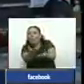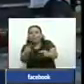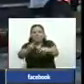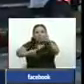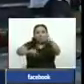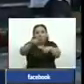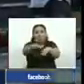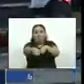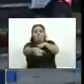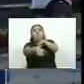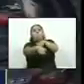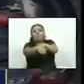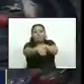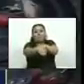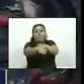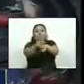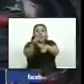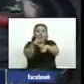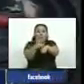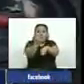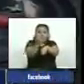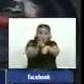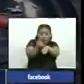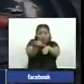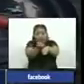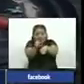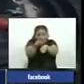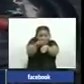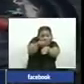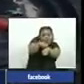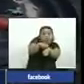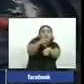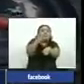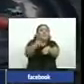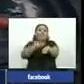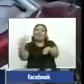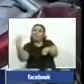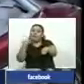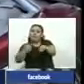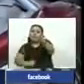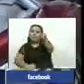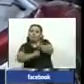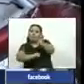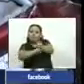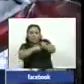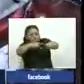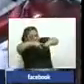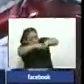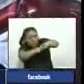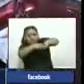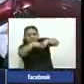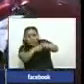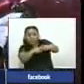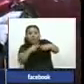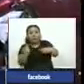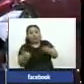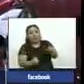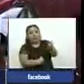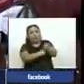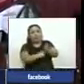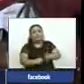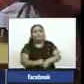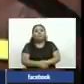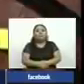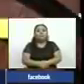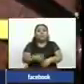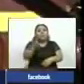Tras el impacto, el conductor quedó atrapado y fue necesario utilizar el equipo hidráulico de los cuerpos de socorro.